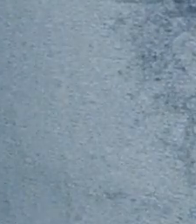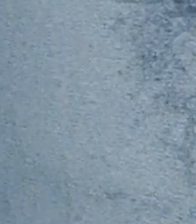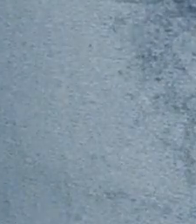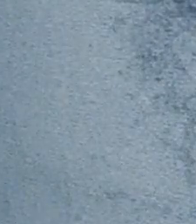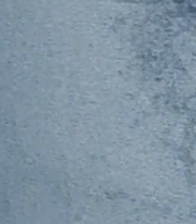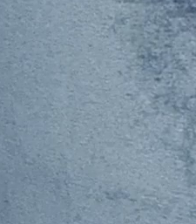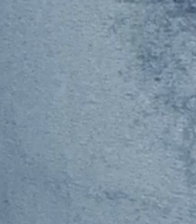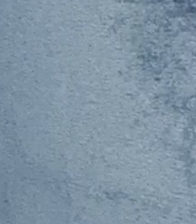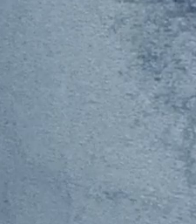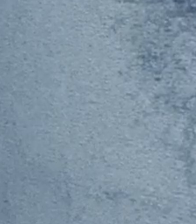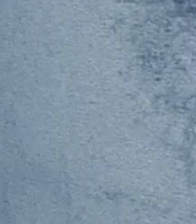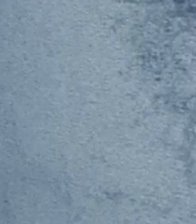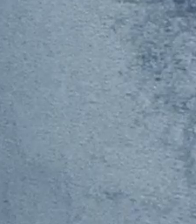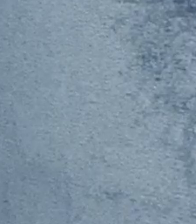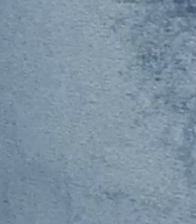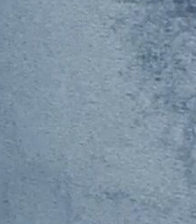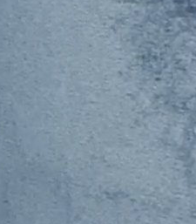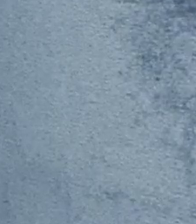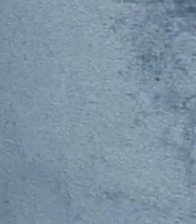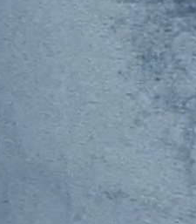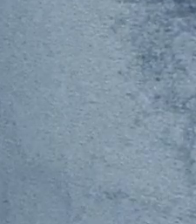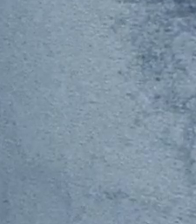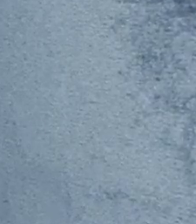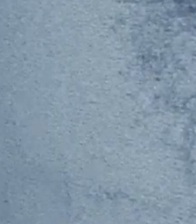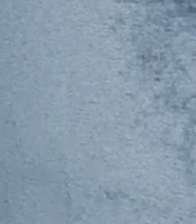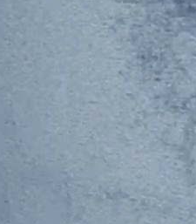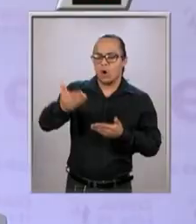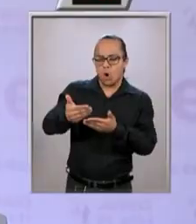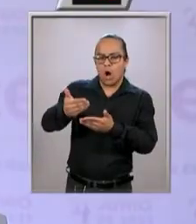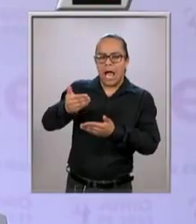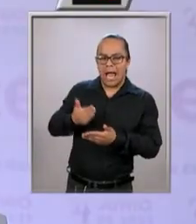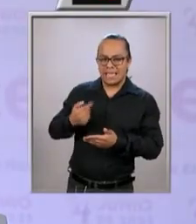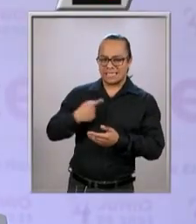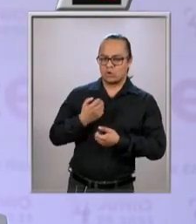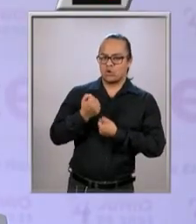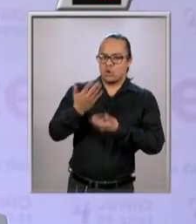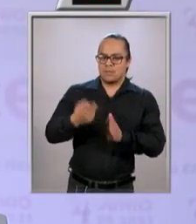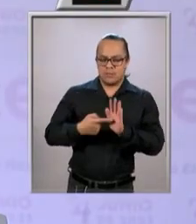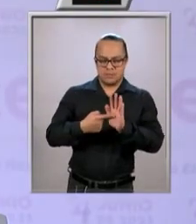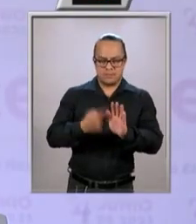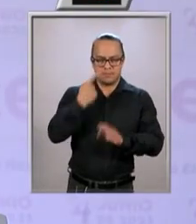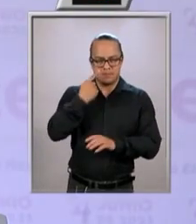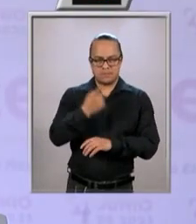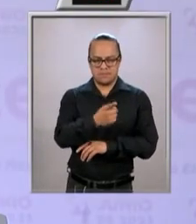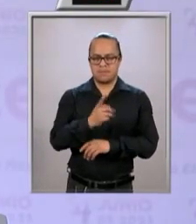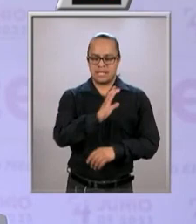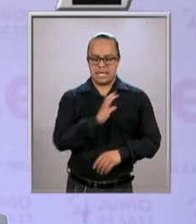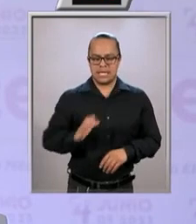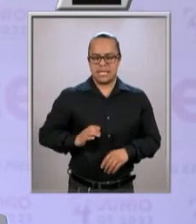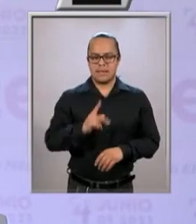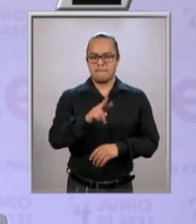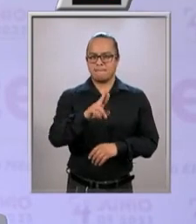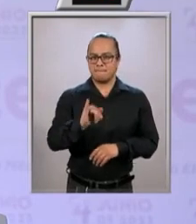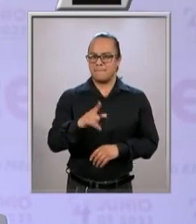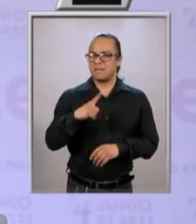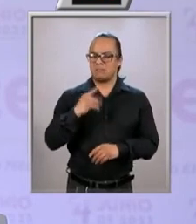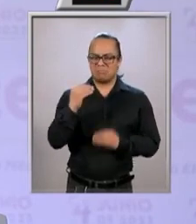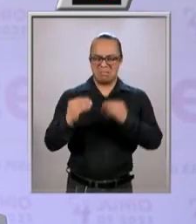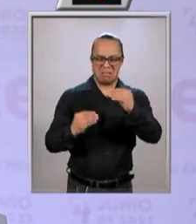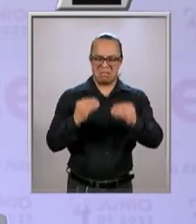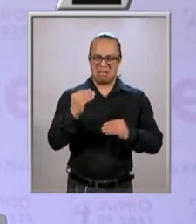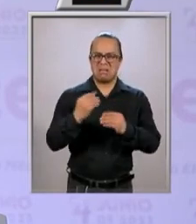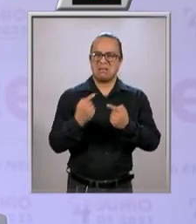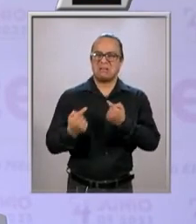está desesperado Pues dijo van 20 puntos abajo en las encuestas y la candidata del pri pues se ha pasado todo el debate